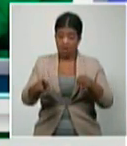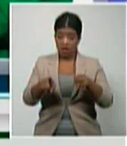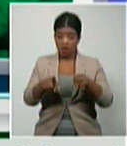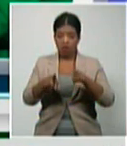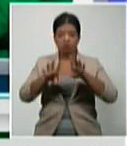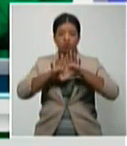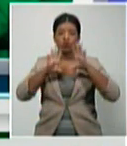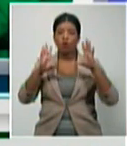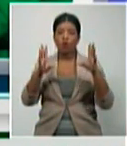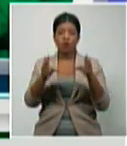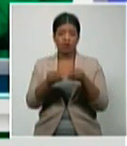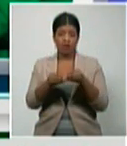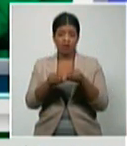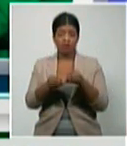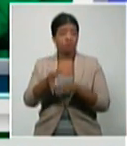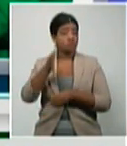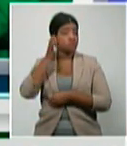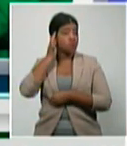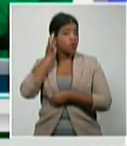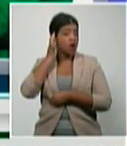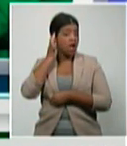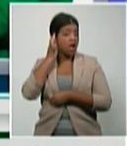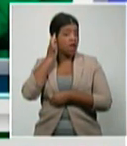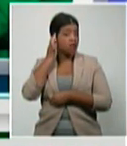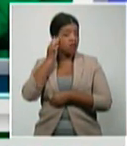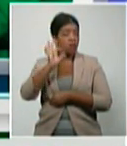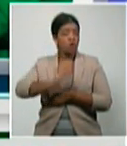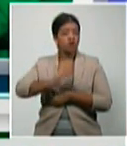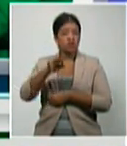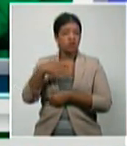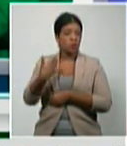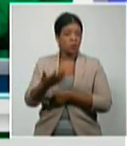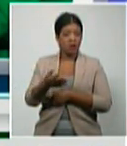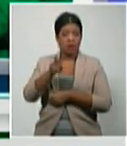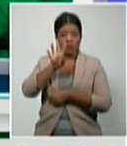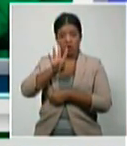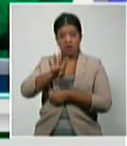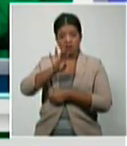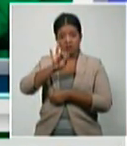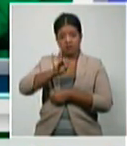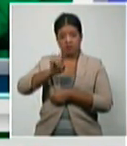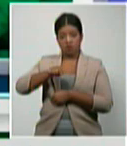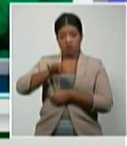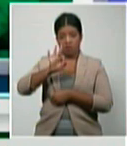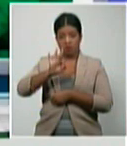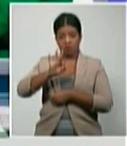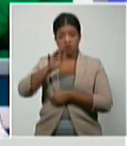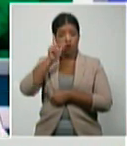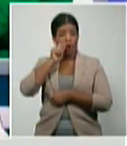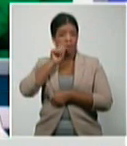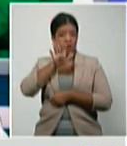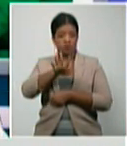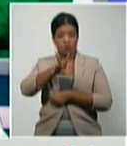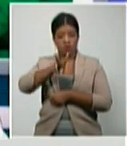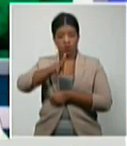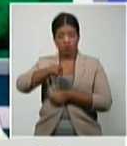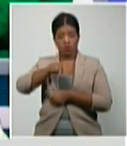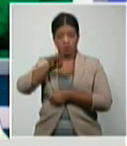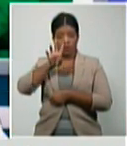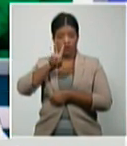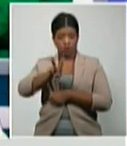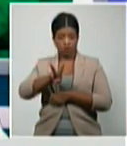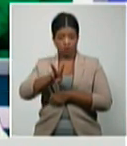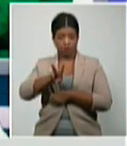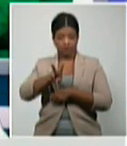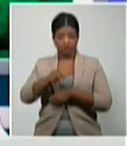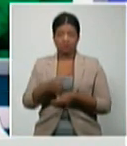sexo femenino 47,8% y el masculino 52,2% en el acumulado.